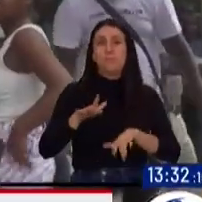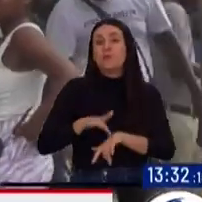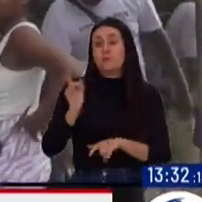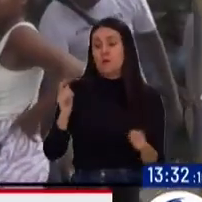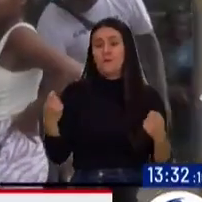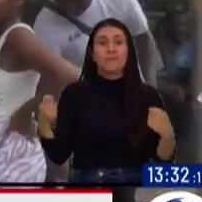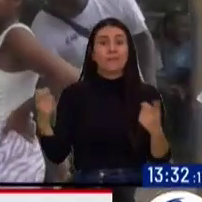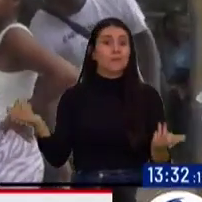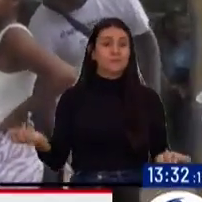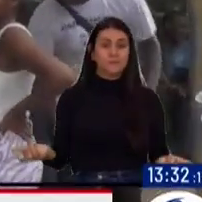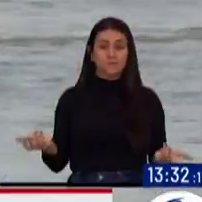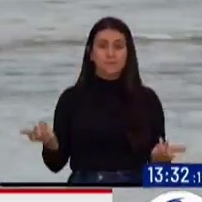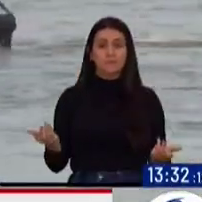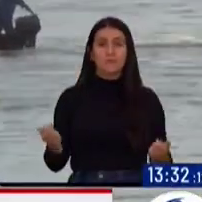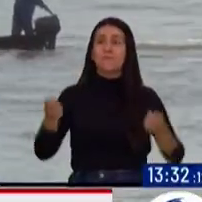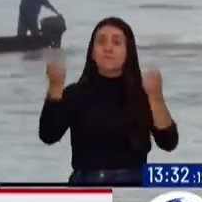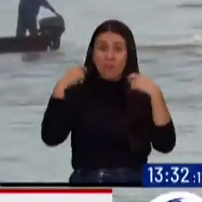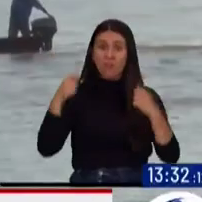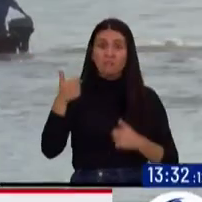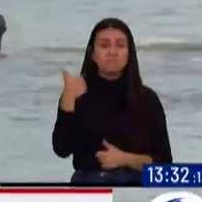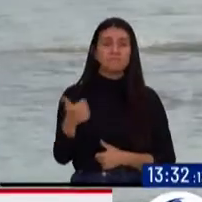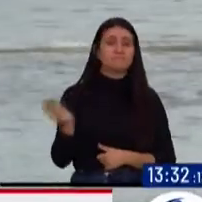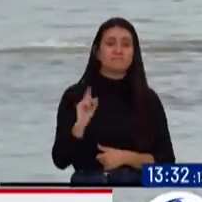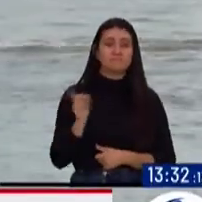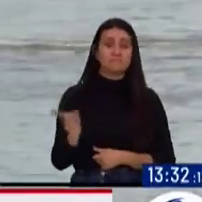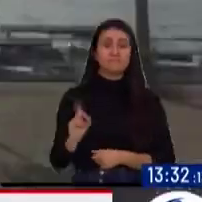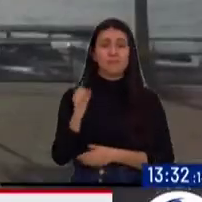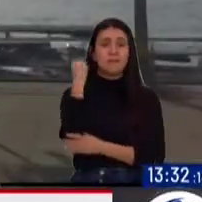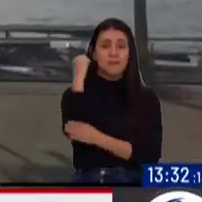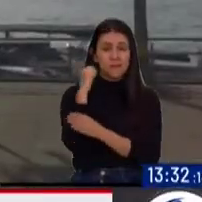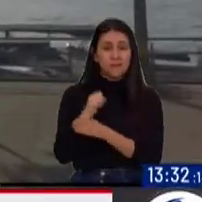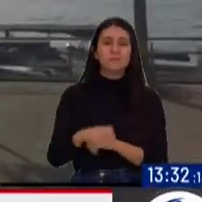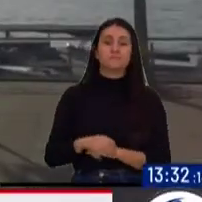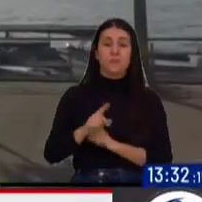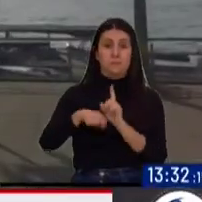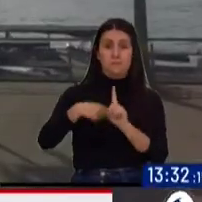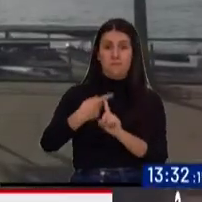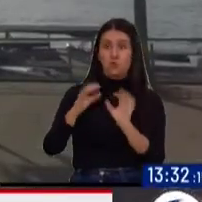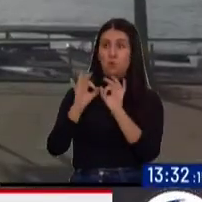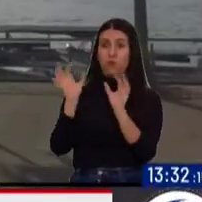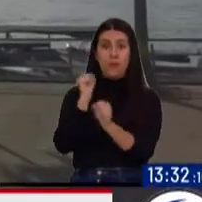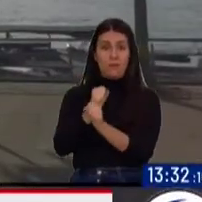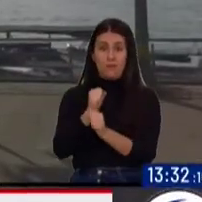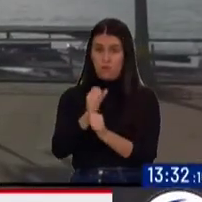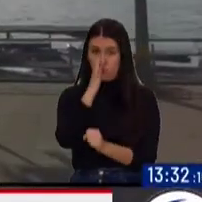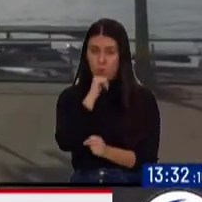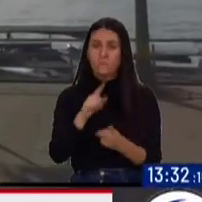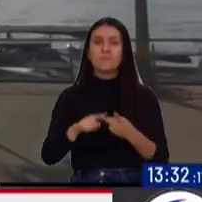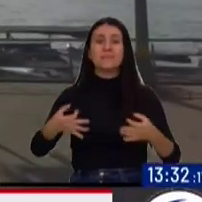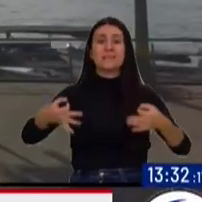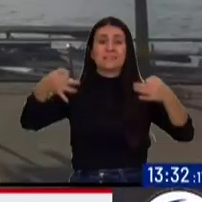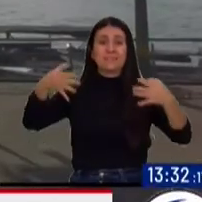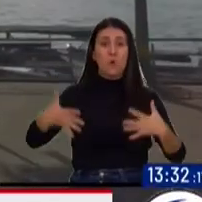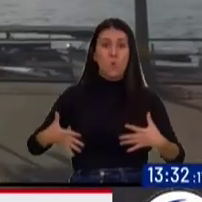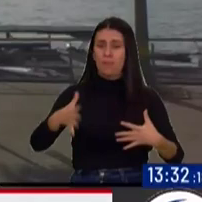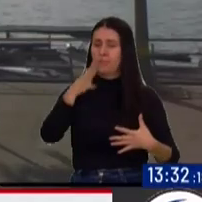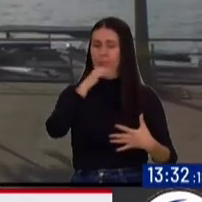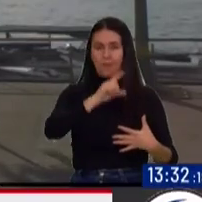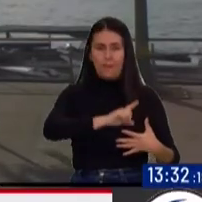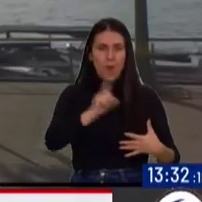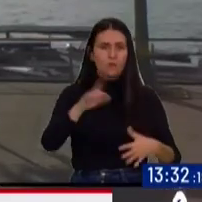nada. Las ventas pesan. Perciben que además de la falta de empleo, la inseguridad está a la orden del